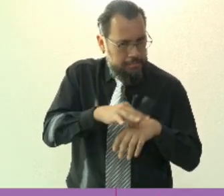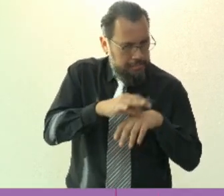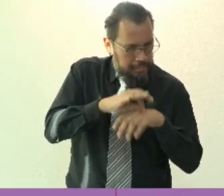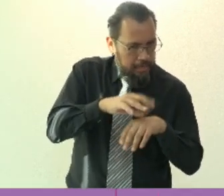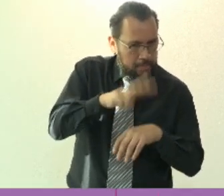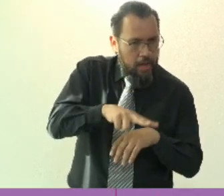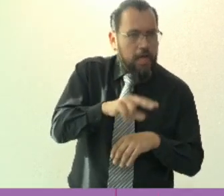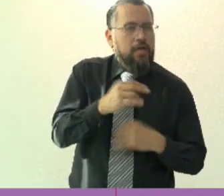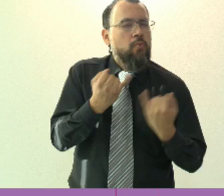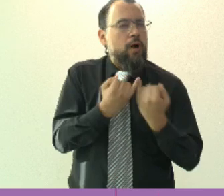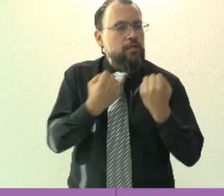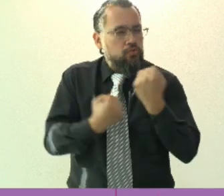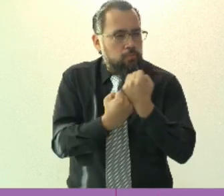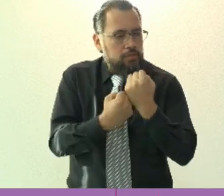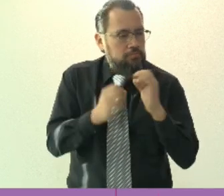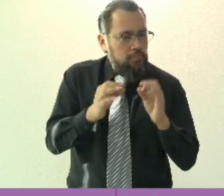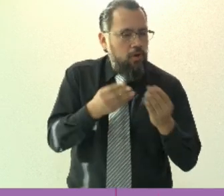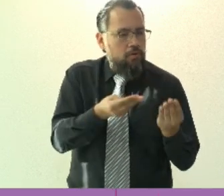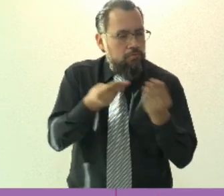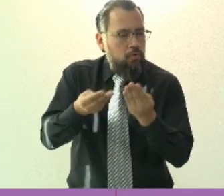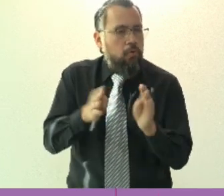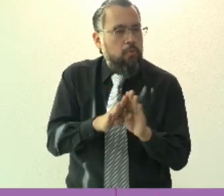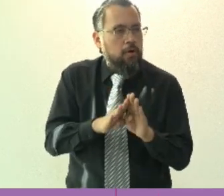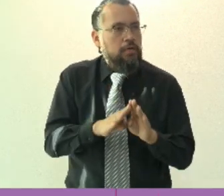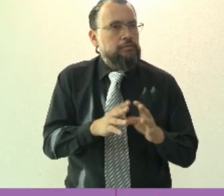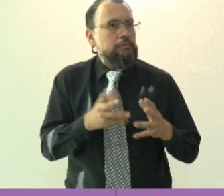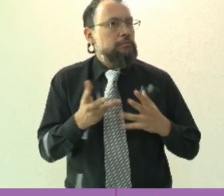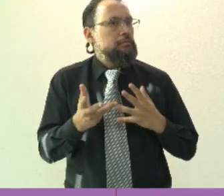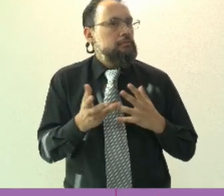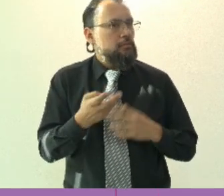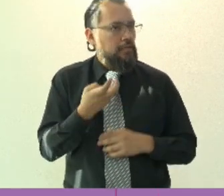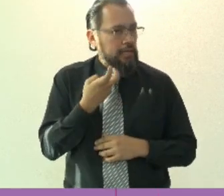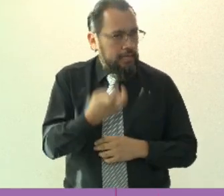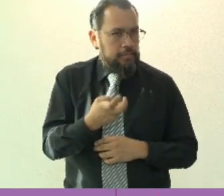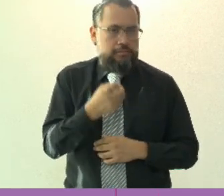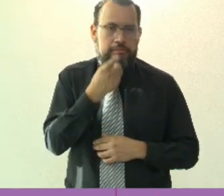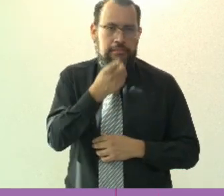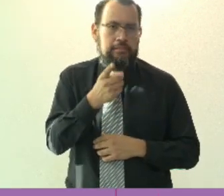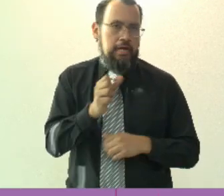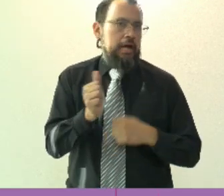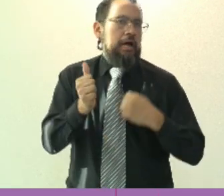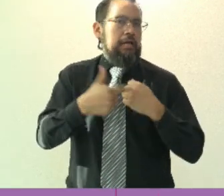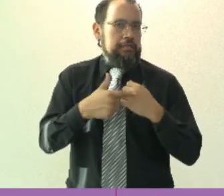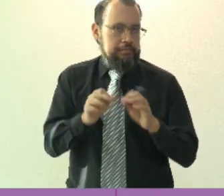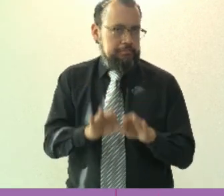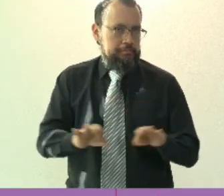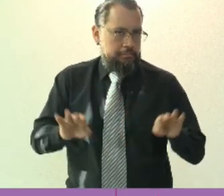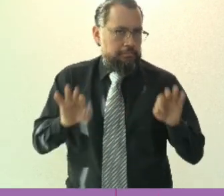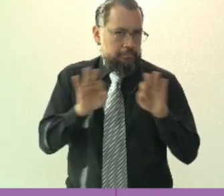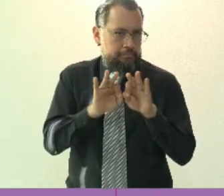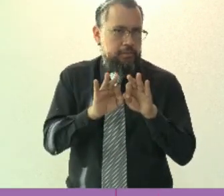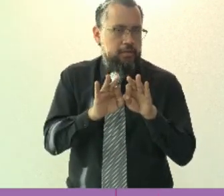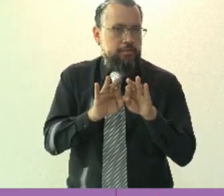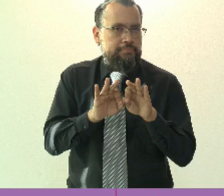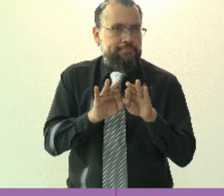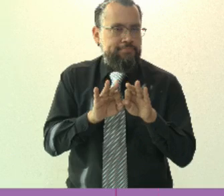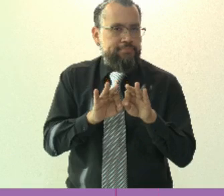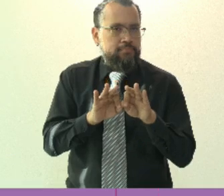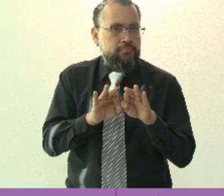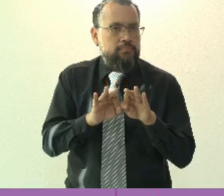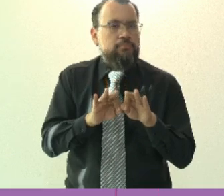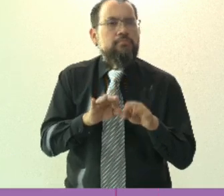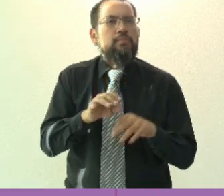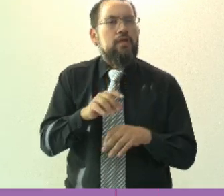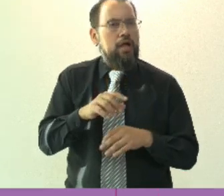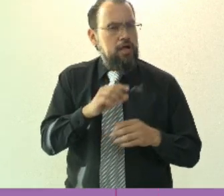soporte. Entonces, eso ya marca un rasgo importante que hay que considerar desde la parte